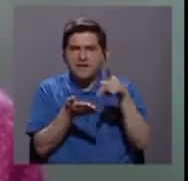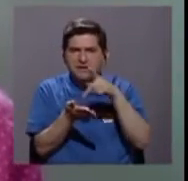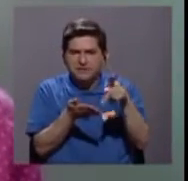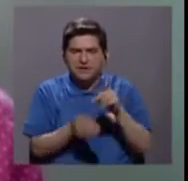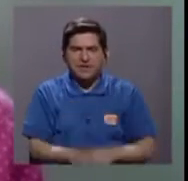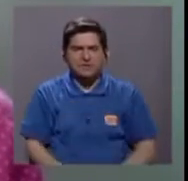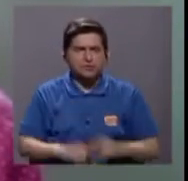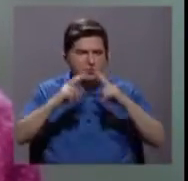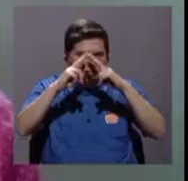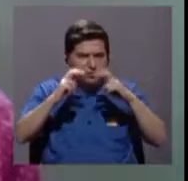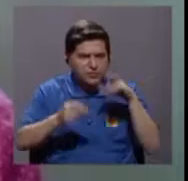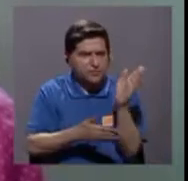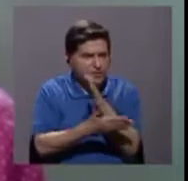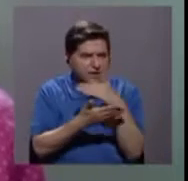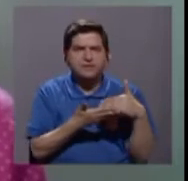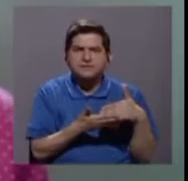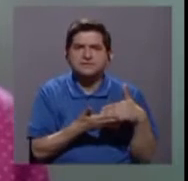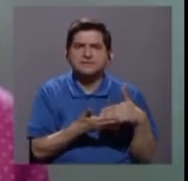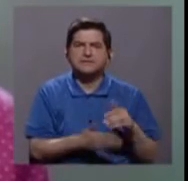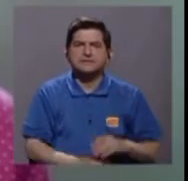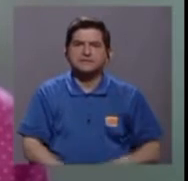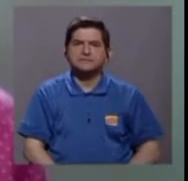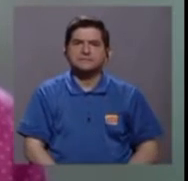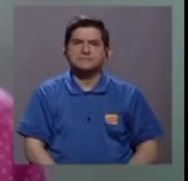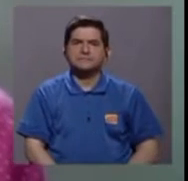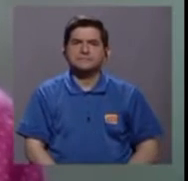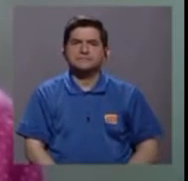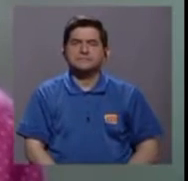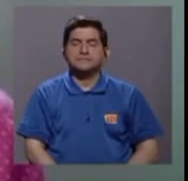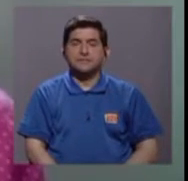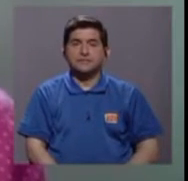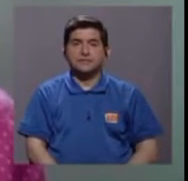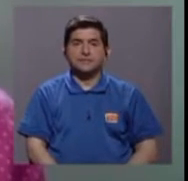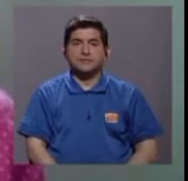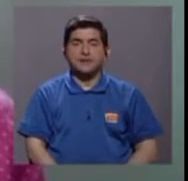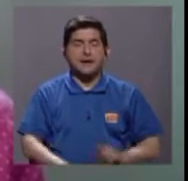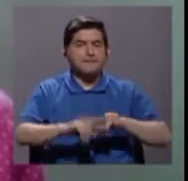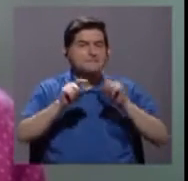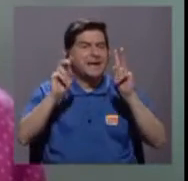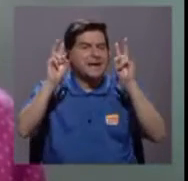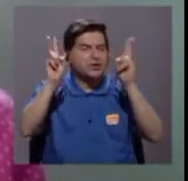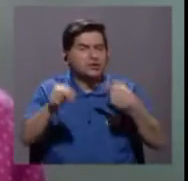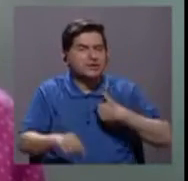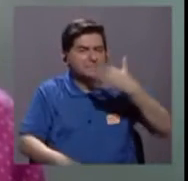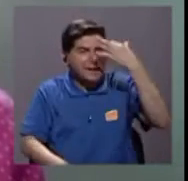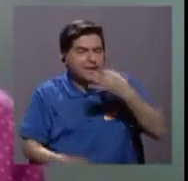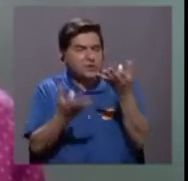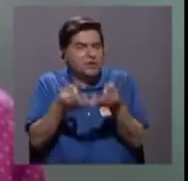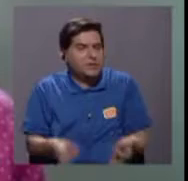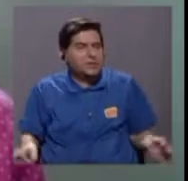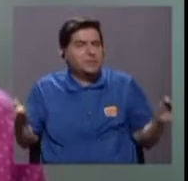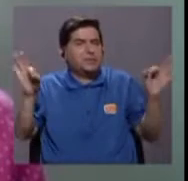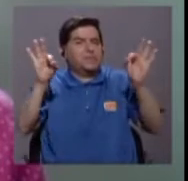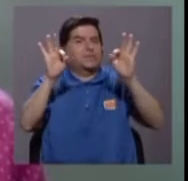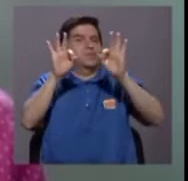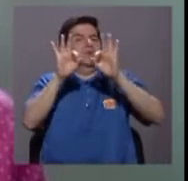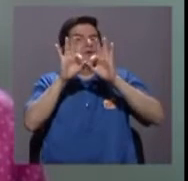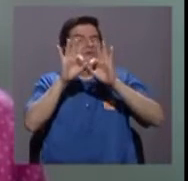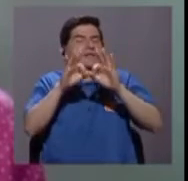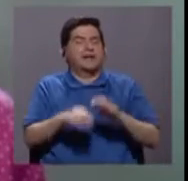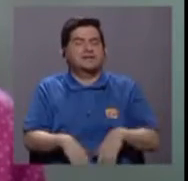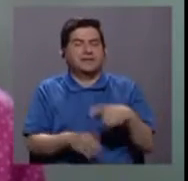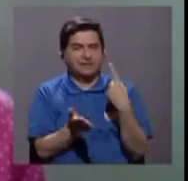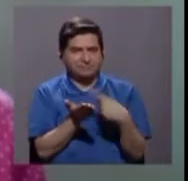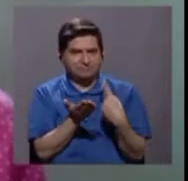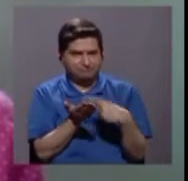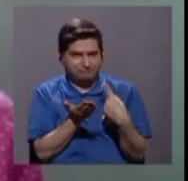tributario, revisar esa parte, ¿verdad? Y algunos otros, pero hay un tema que me parece que es importante poner sobre la